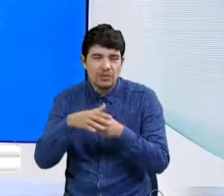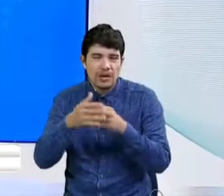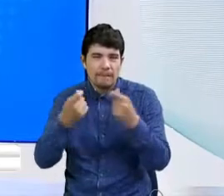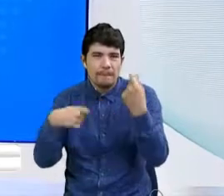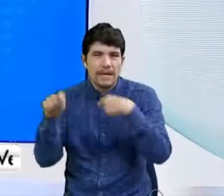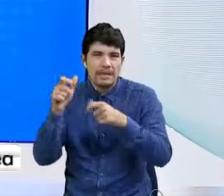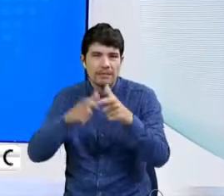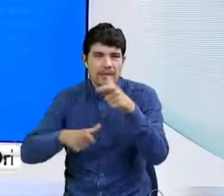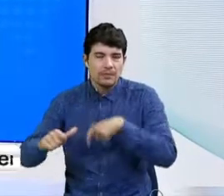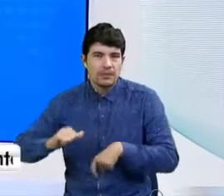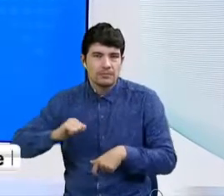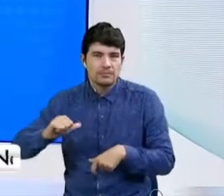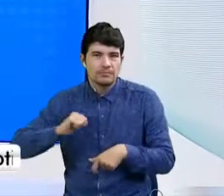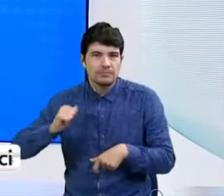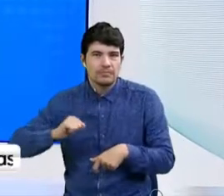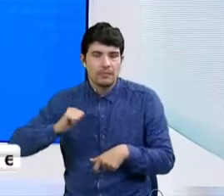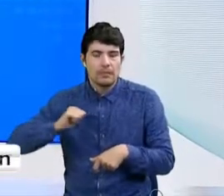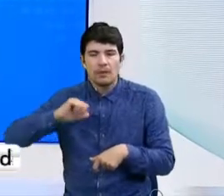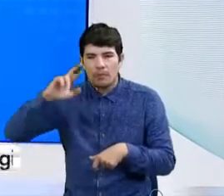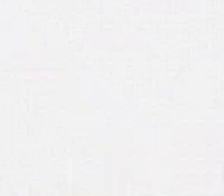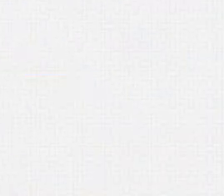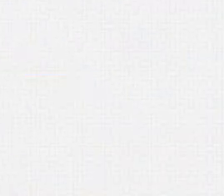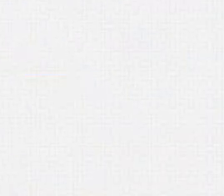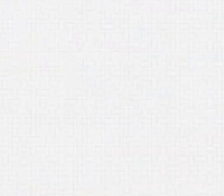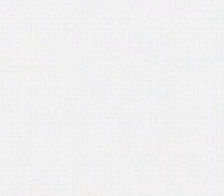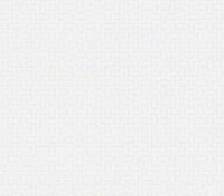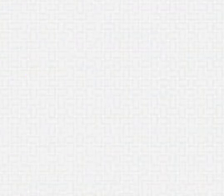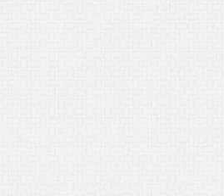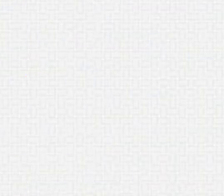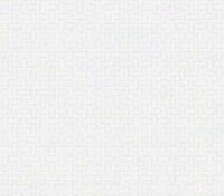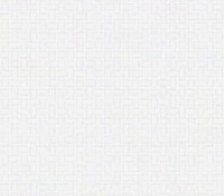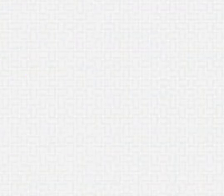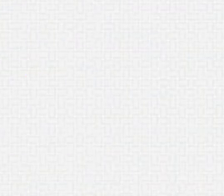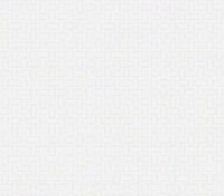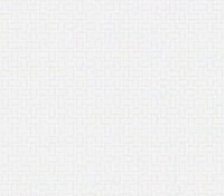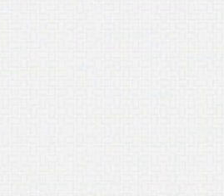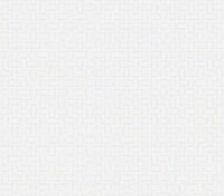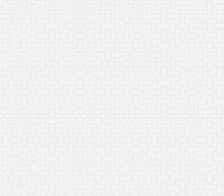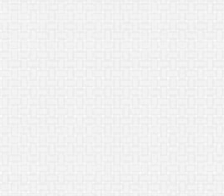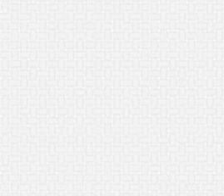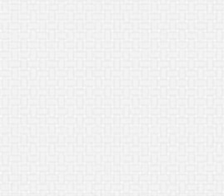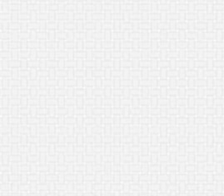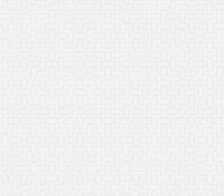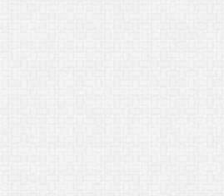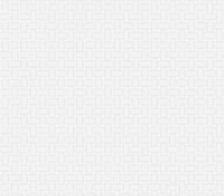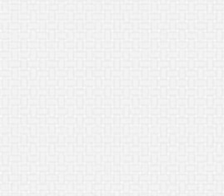la Gobernación de Santander evaluaron las políticas públicas para... canaltro.com